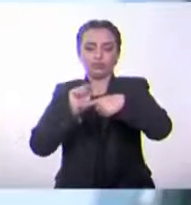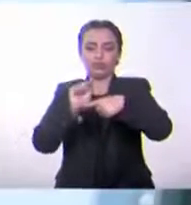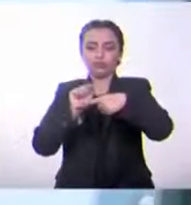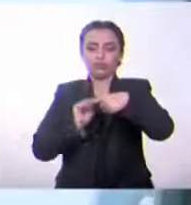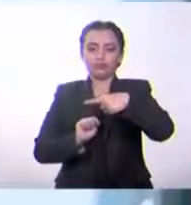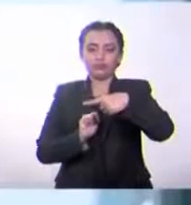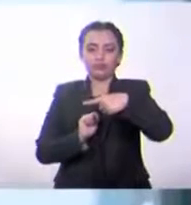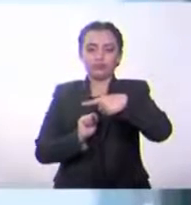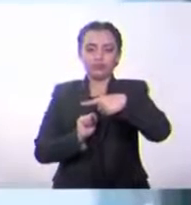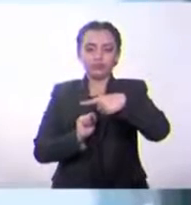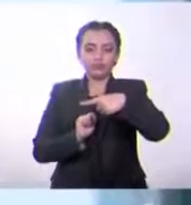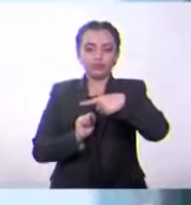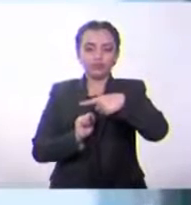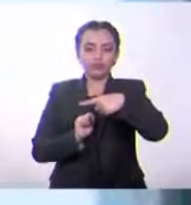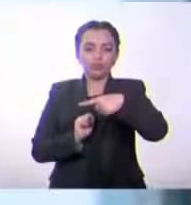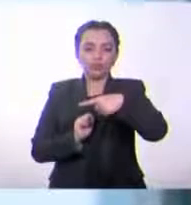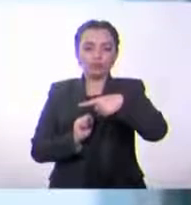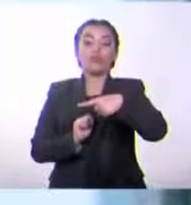a